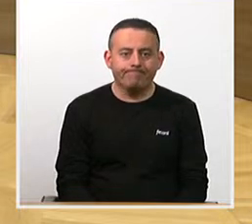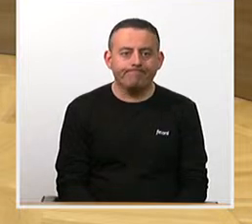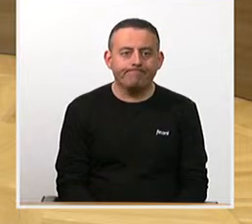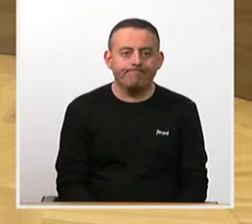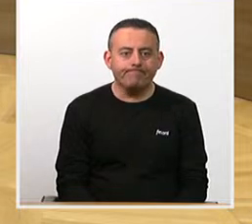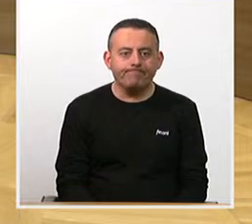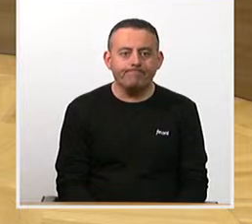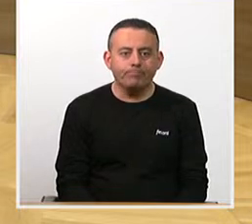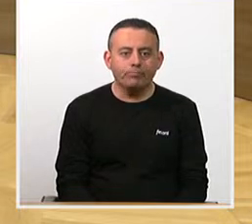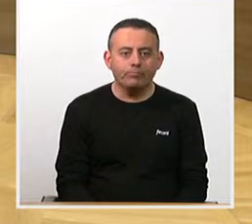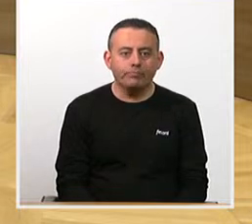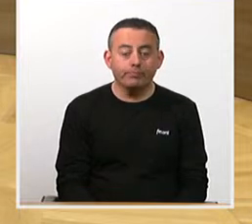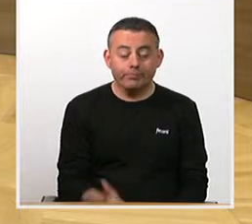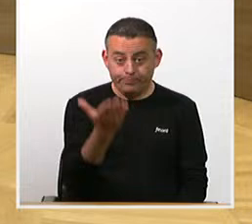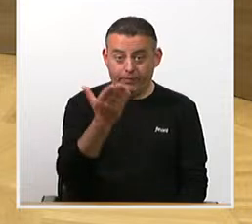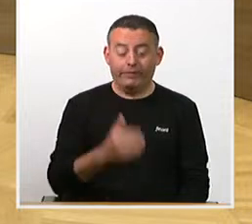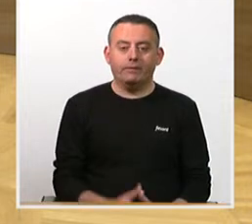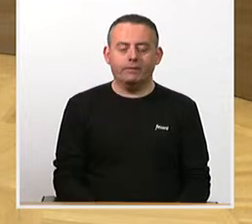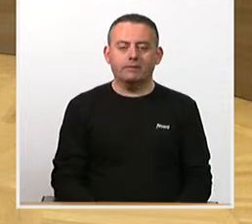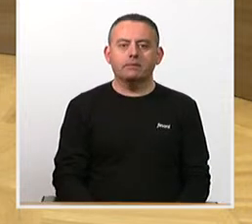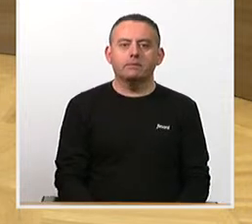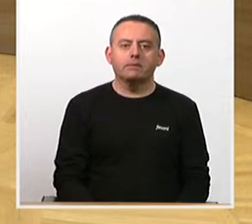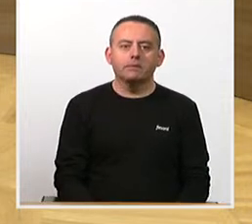Muñoz Cuando